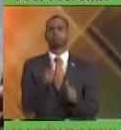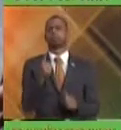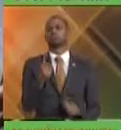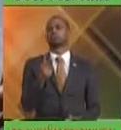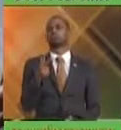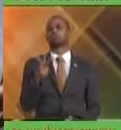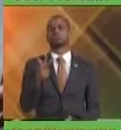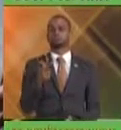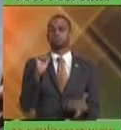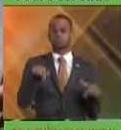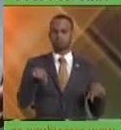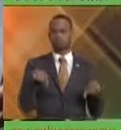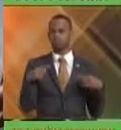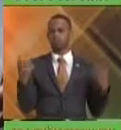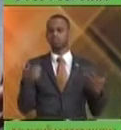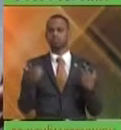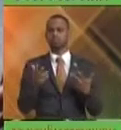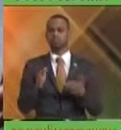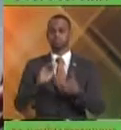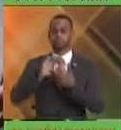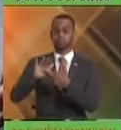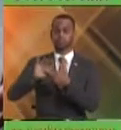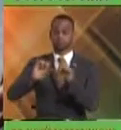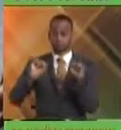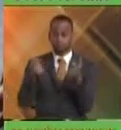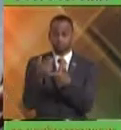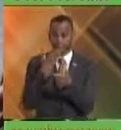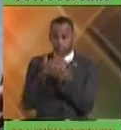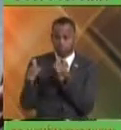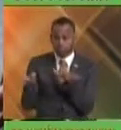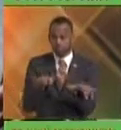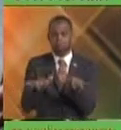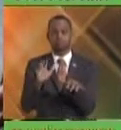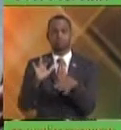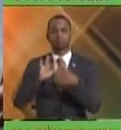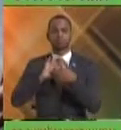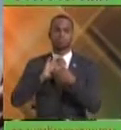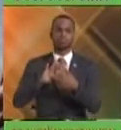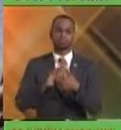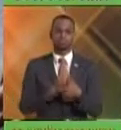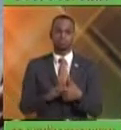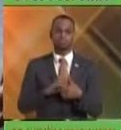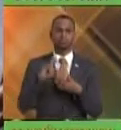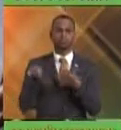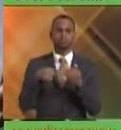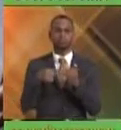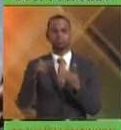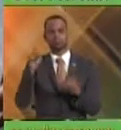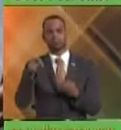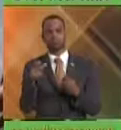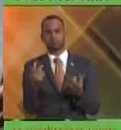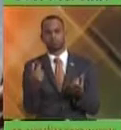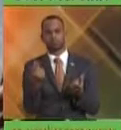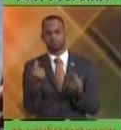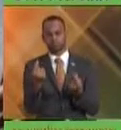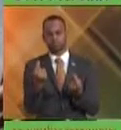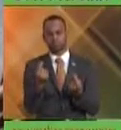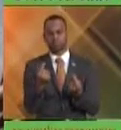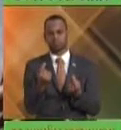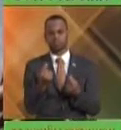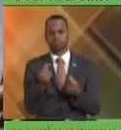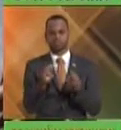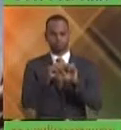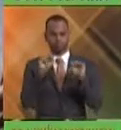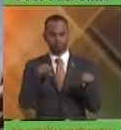ganadores aquí es reconocer toda práctica inclusiva que tiene que tener como criterios que sea